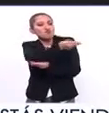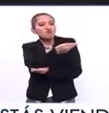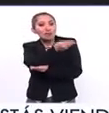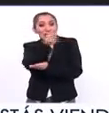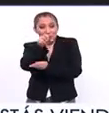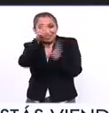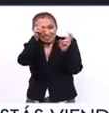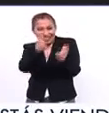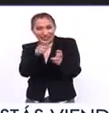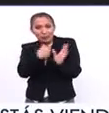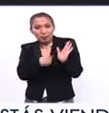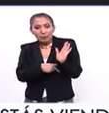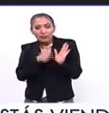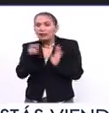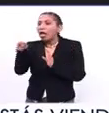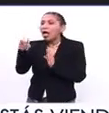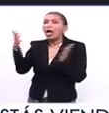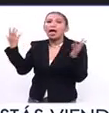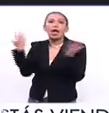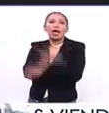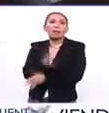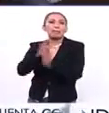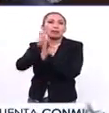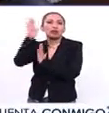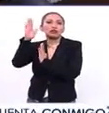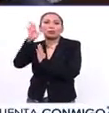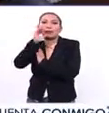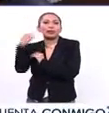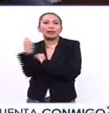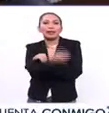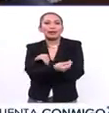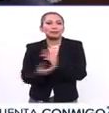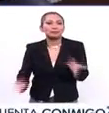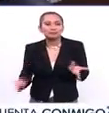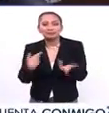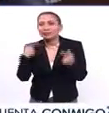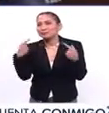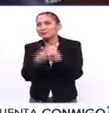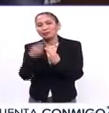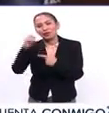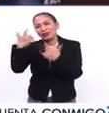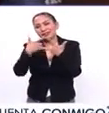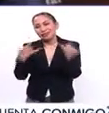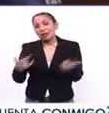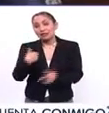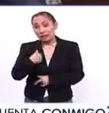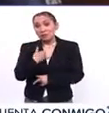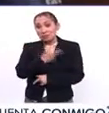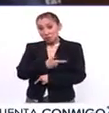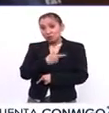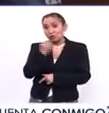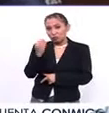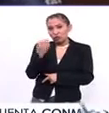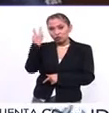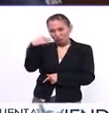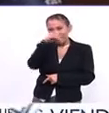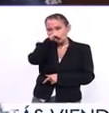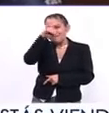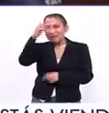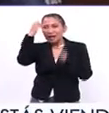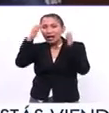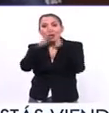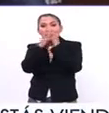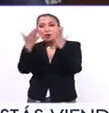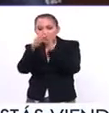ese título que le promete está en la biblioteca. Entonces es, pues bueno. Bueno, esa es otra parte que me gustó mucho, ahorita que hice un recorrido, son